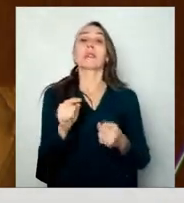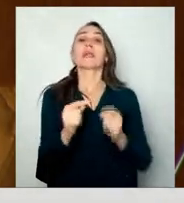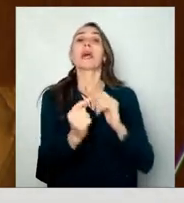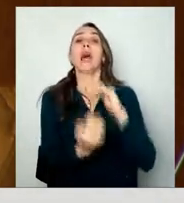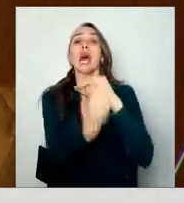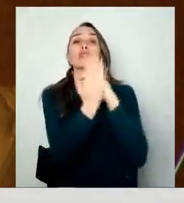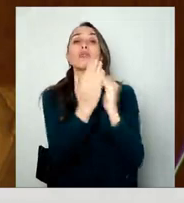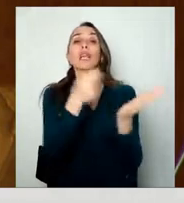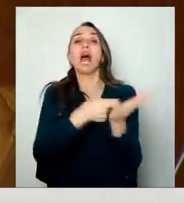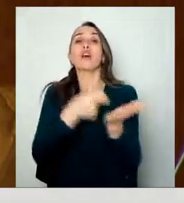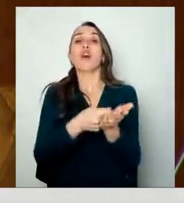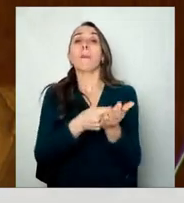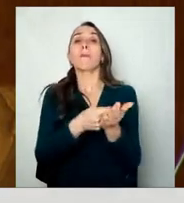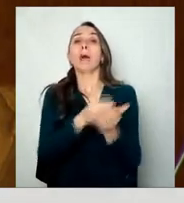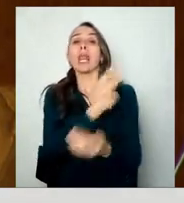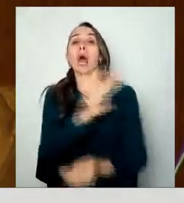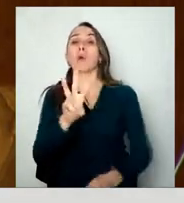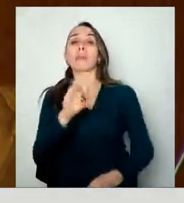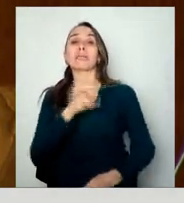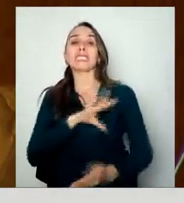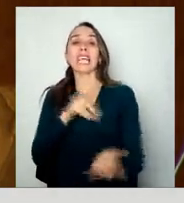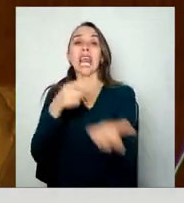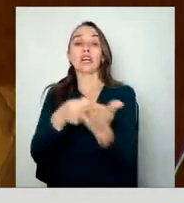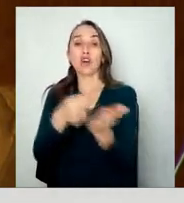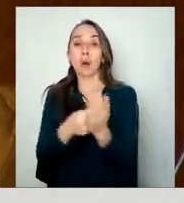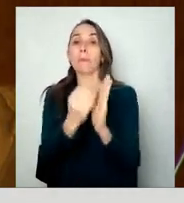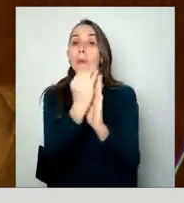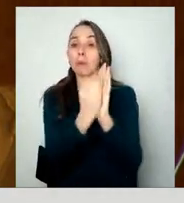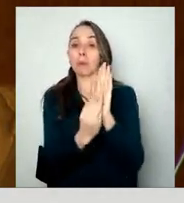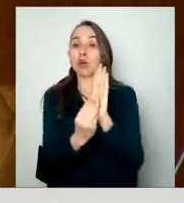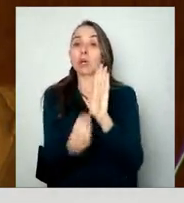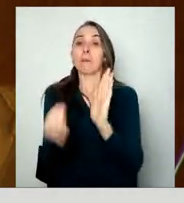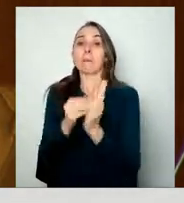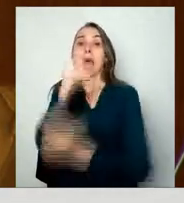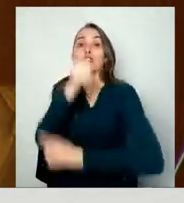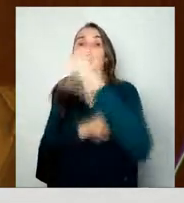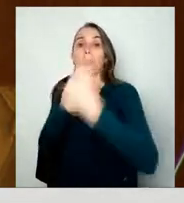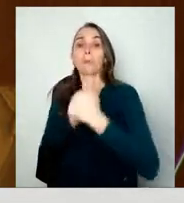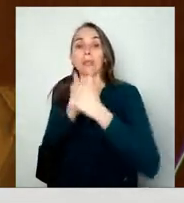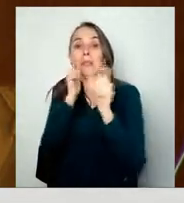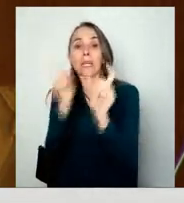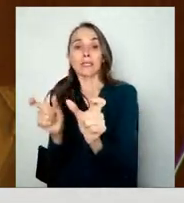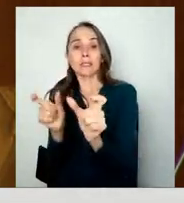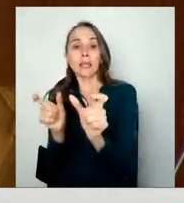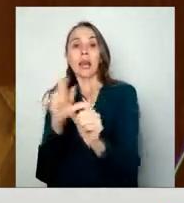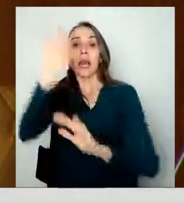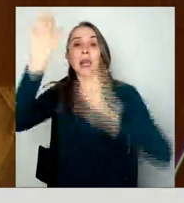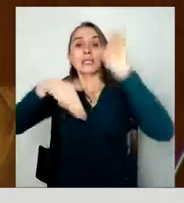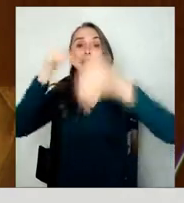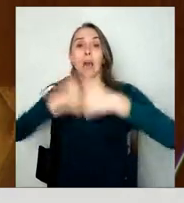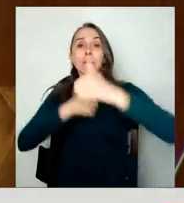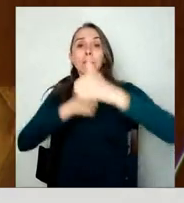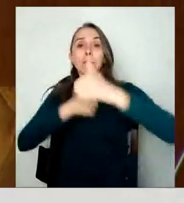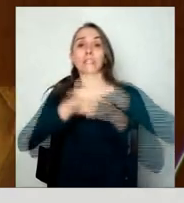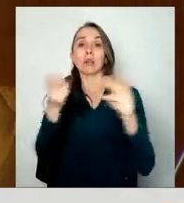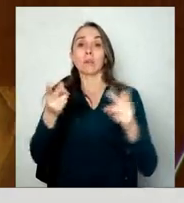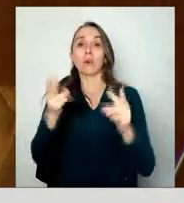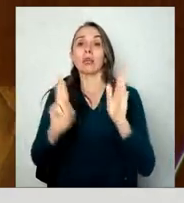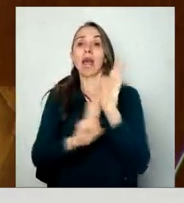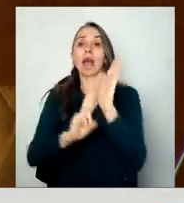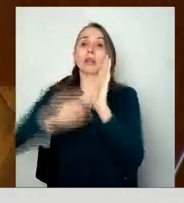normativa busca también promover procedimientos más competitivos haciendo de la licitación pública la regla general